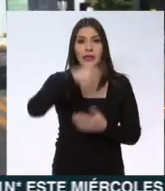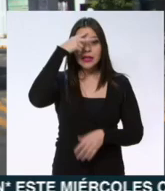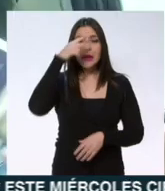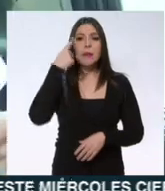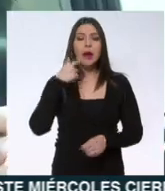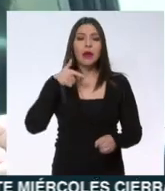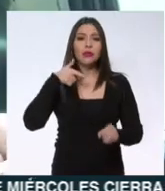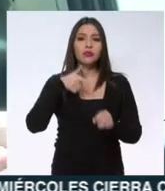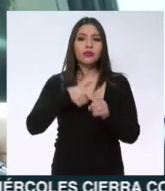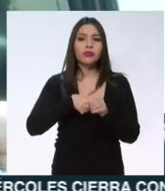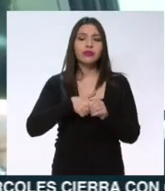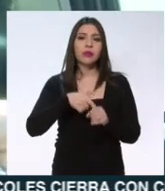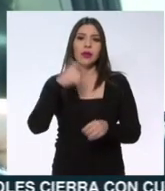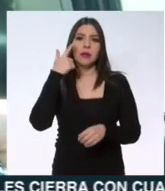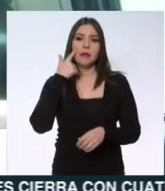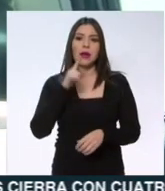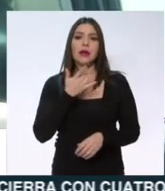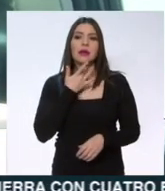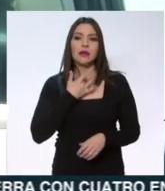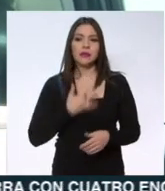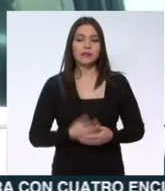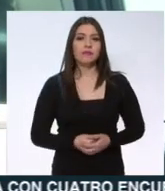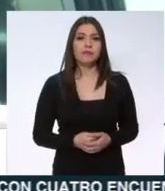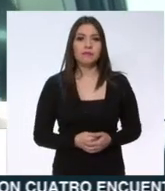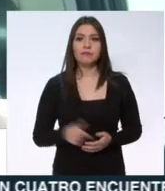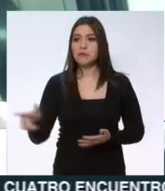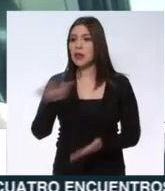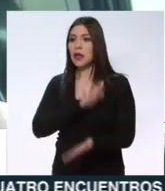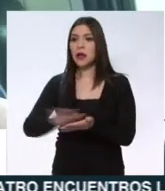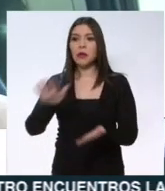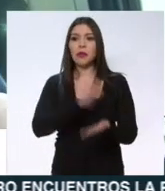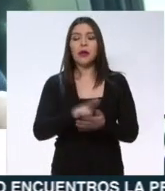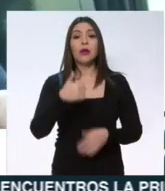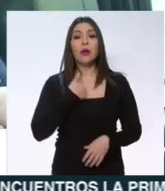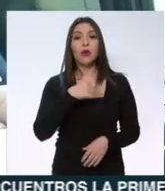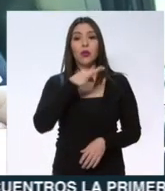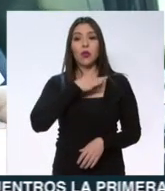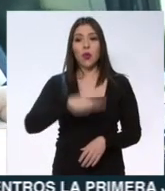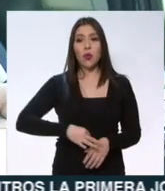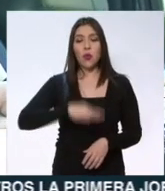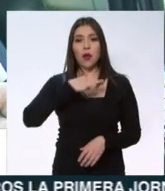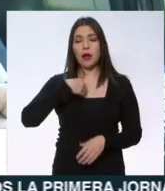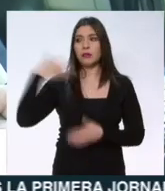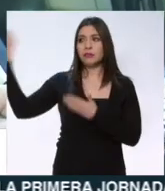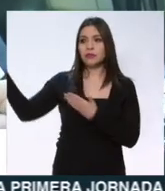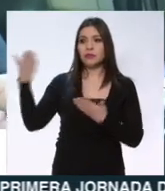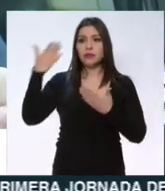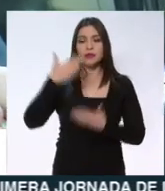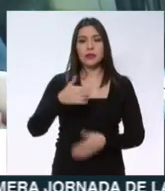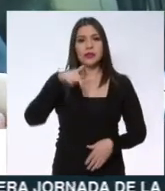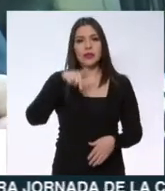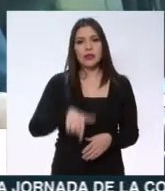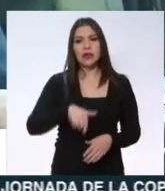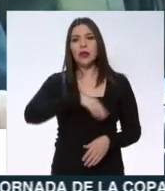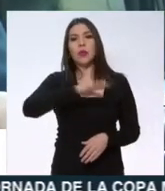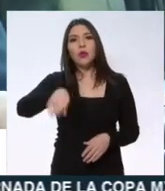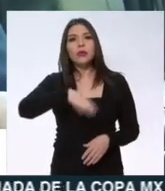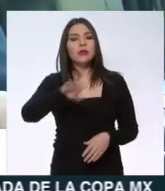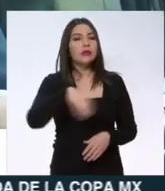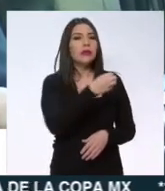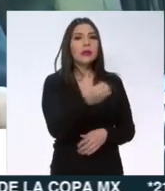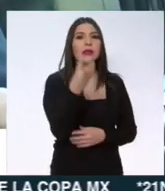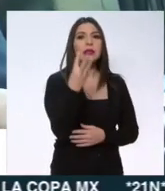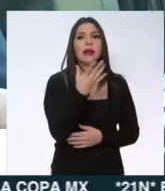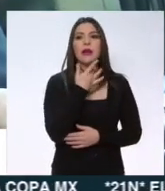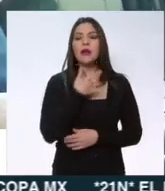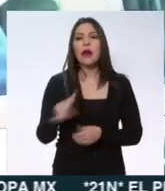tanques. No hay en ningún lado. Yo vengo de Toluca. Vine a hacer un viaje, pero está aquí. Ya buscamos en 3 gasolineras y